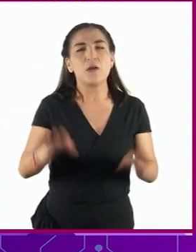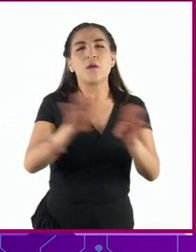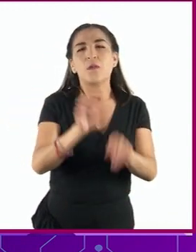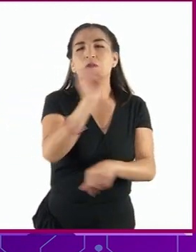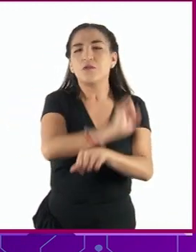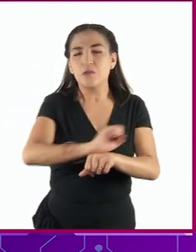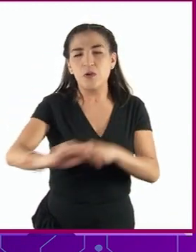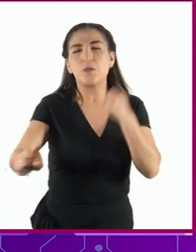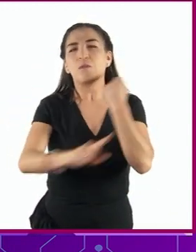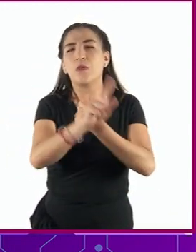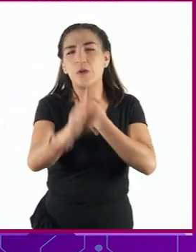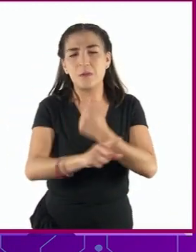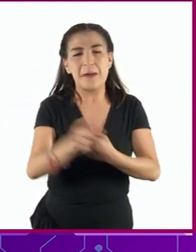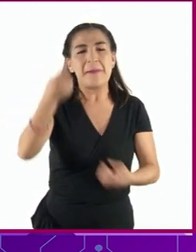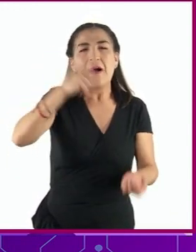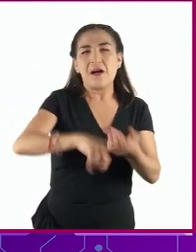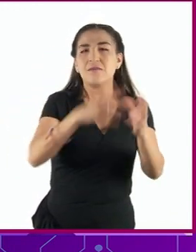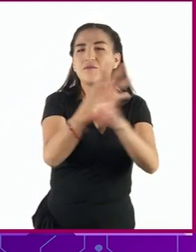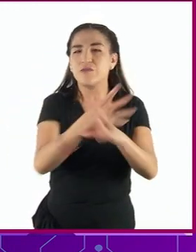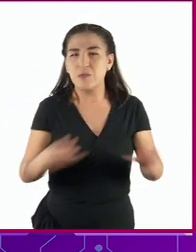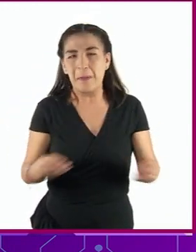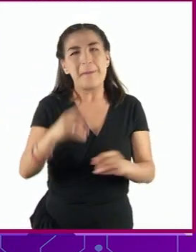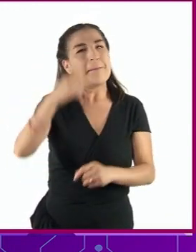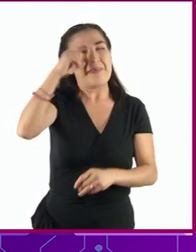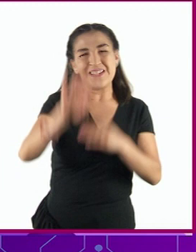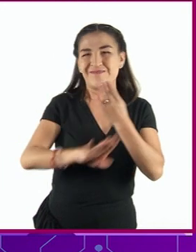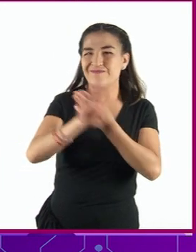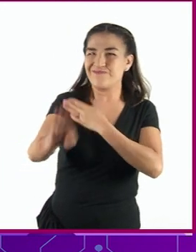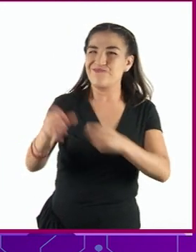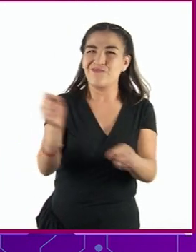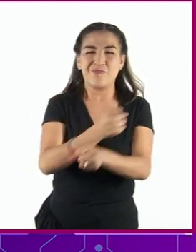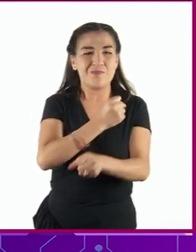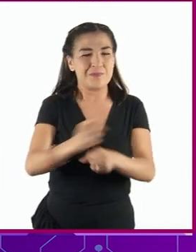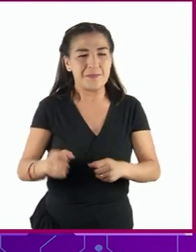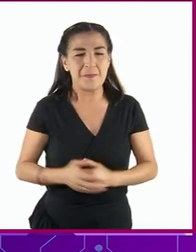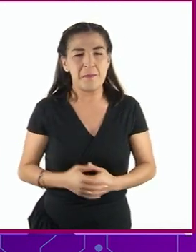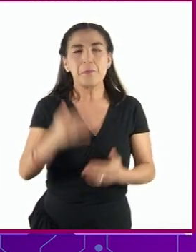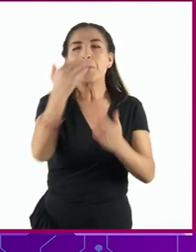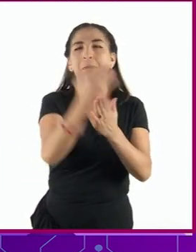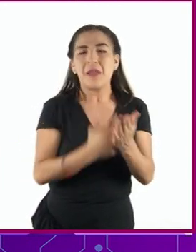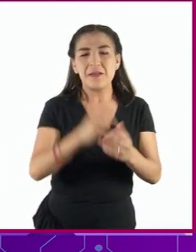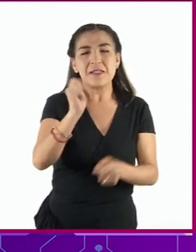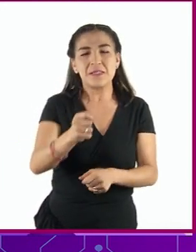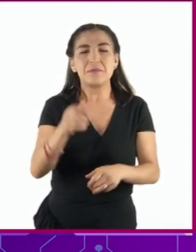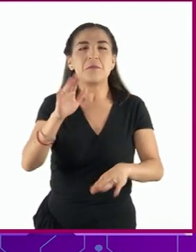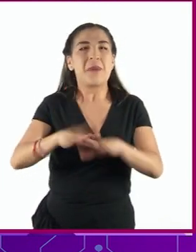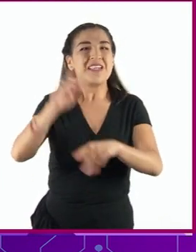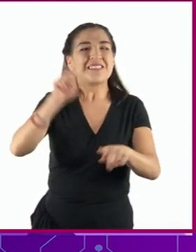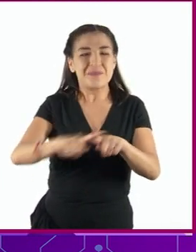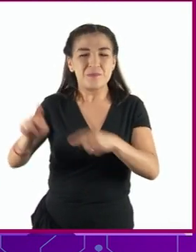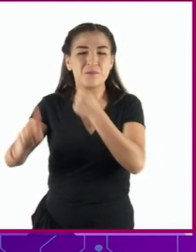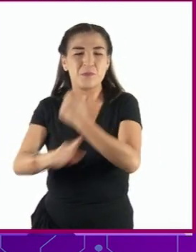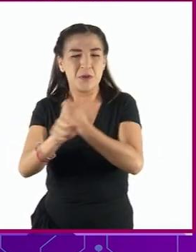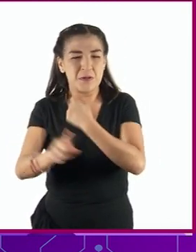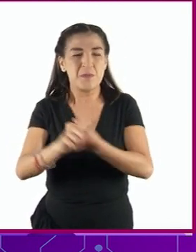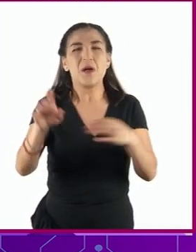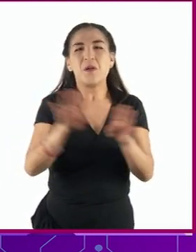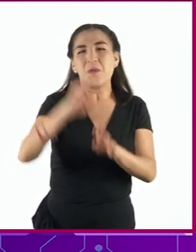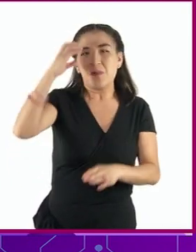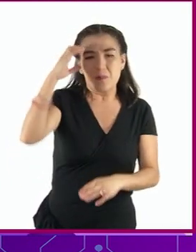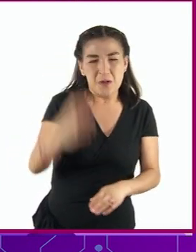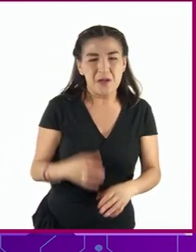resolución de conflictos de forma no violenta, disminuye el número de conflictos y conductas